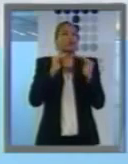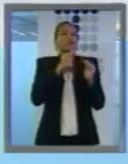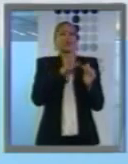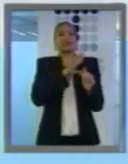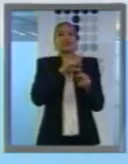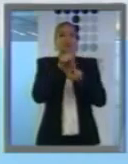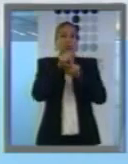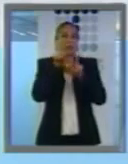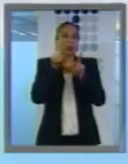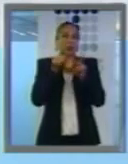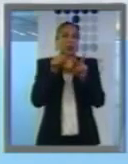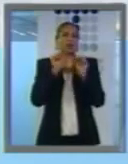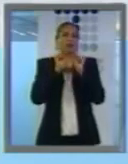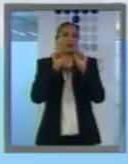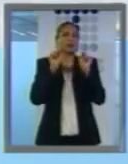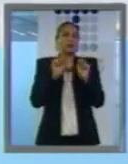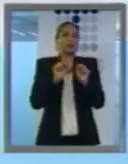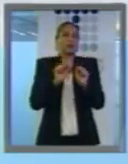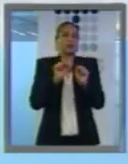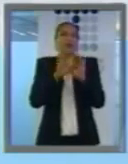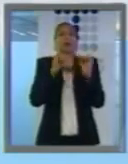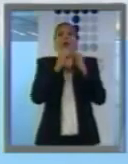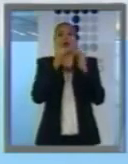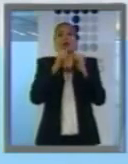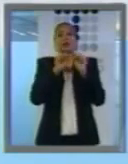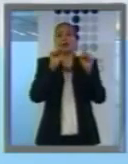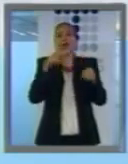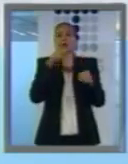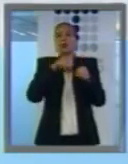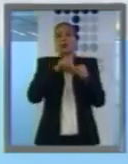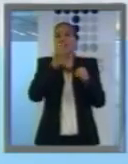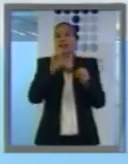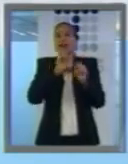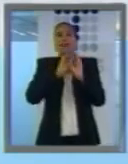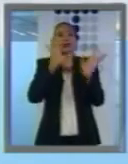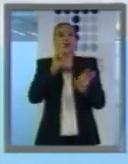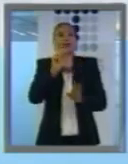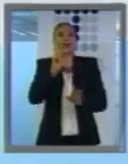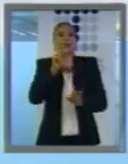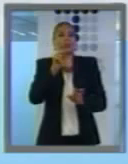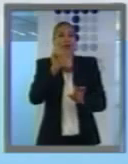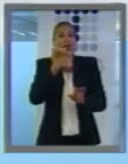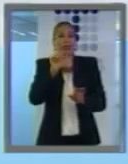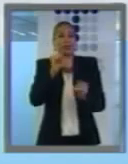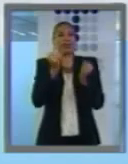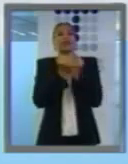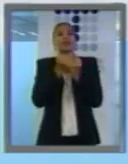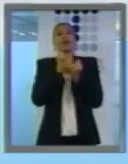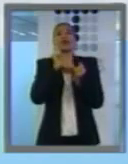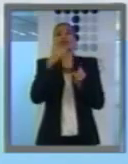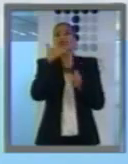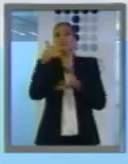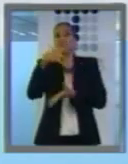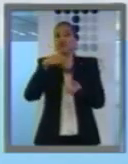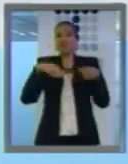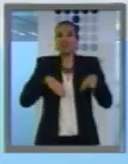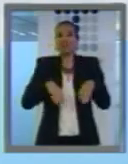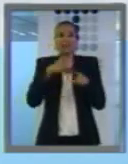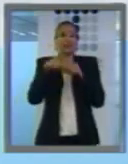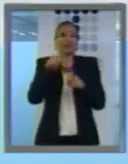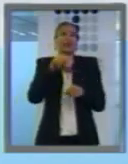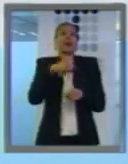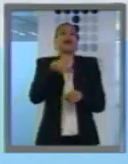las dos instancias, tanto el Sistema Nacional de Transparencia como el de Anticorrupción. Y esto, pues,